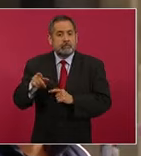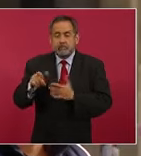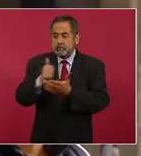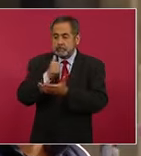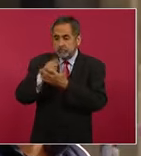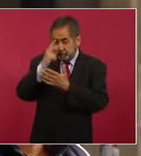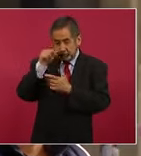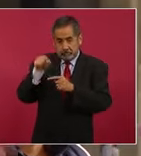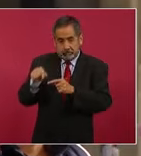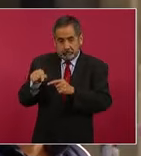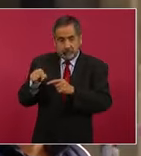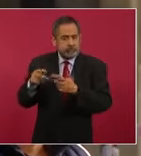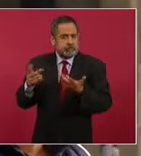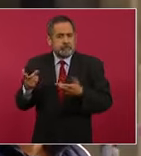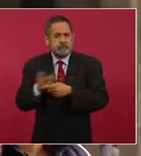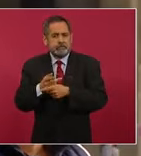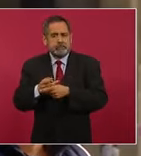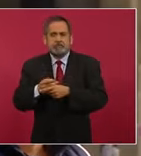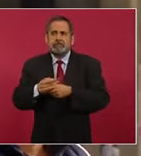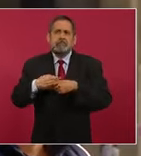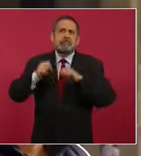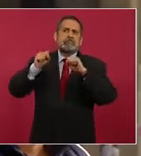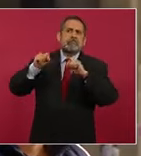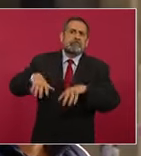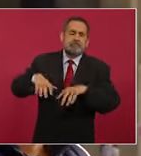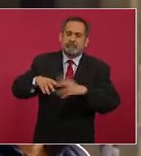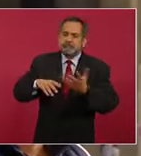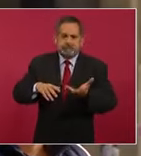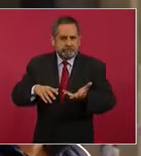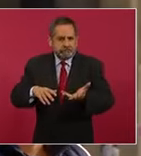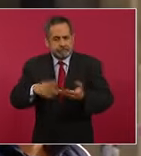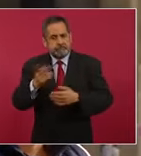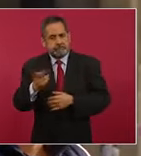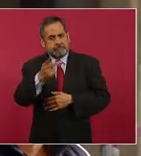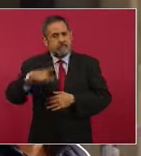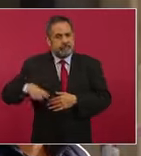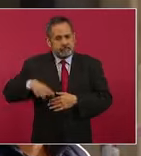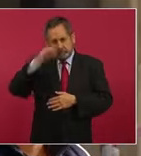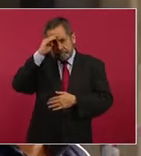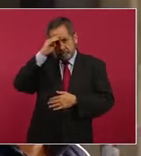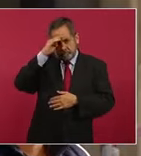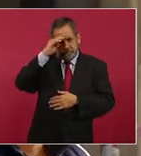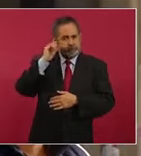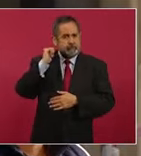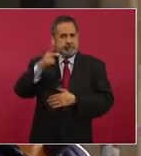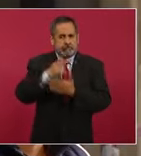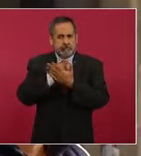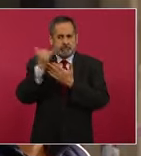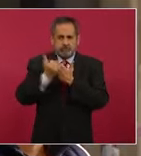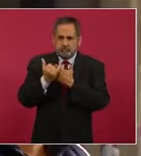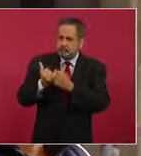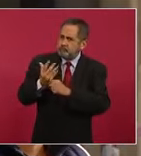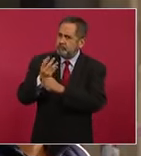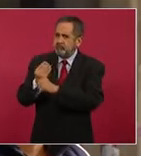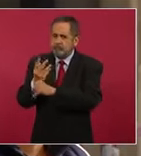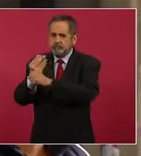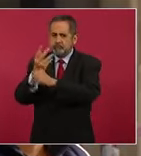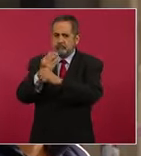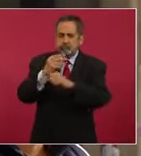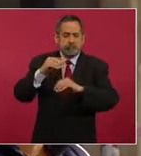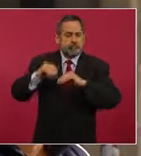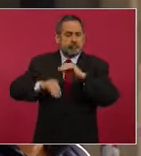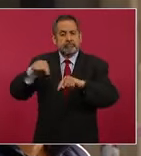México, se empezó a dejar en desuso. Presidente, preguntarle si su gobierno tiene un proyecto muy puntual para la remodelación del